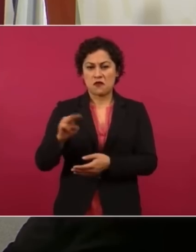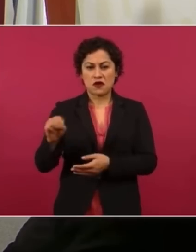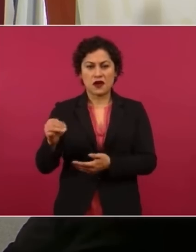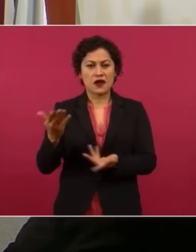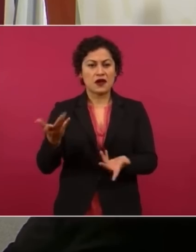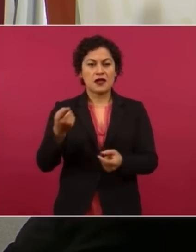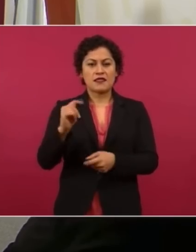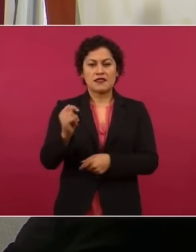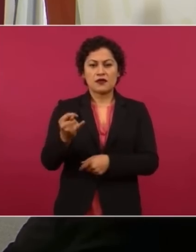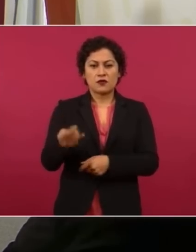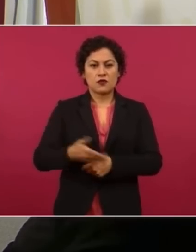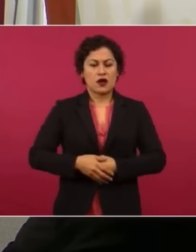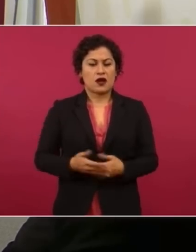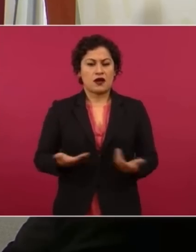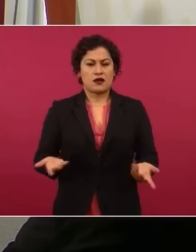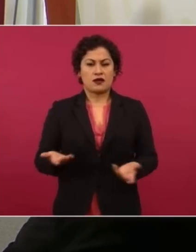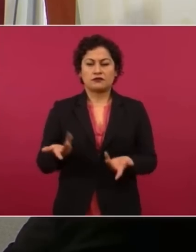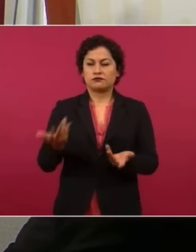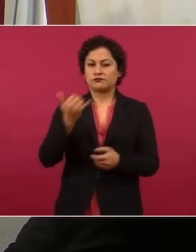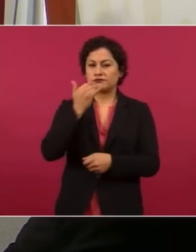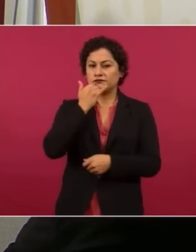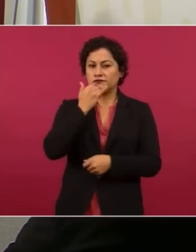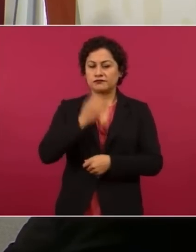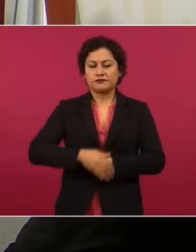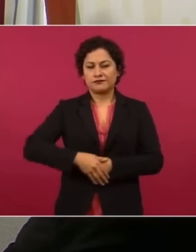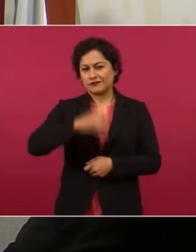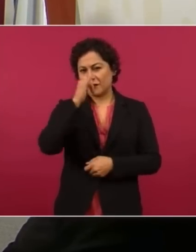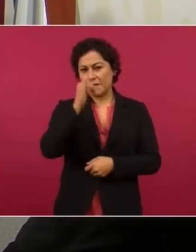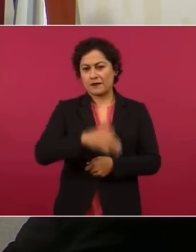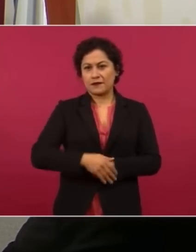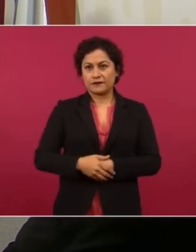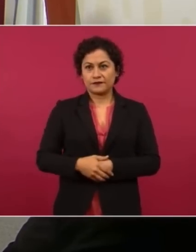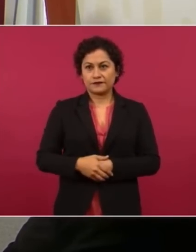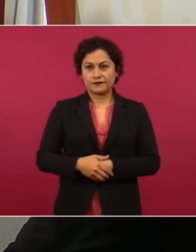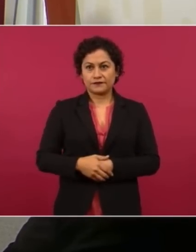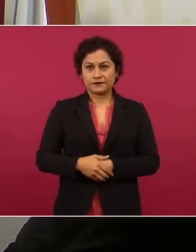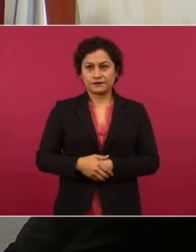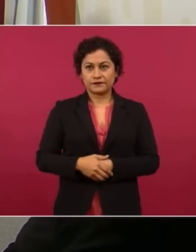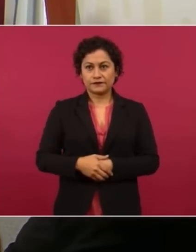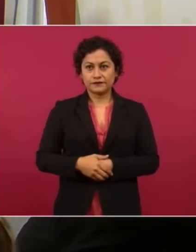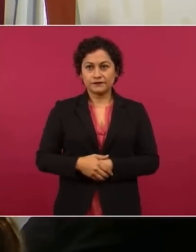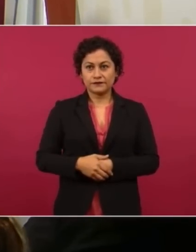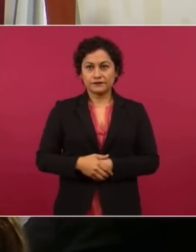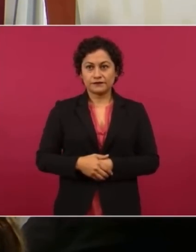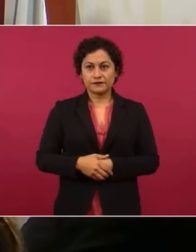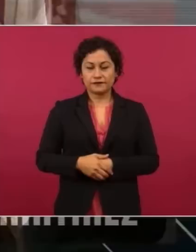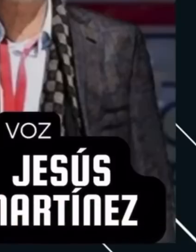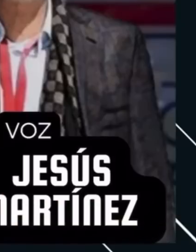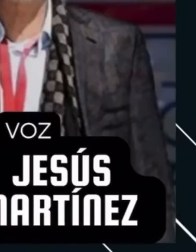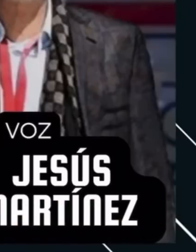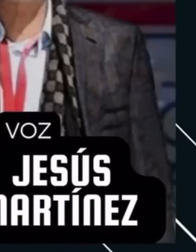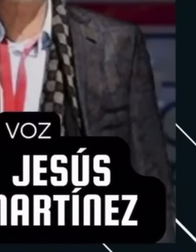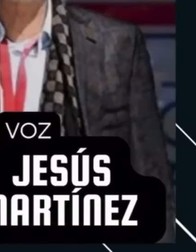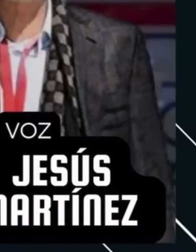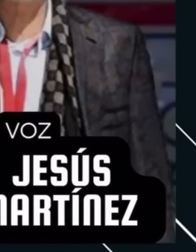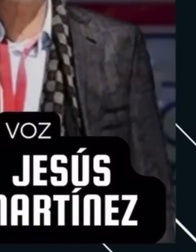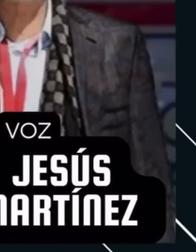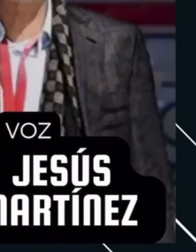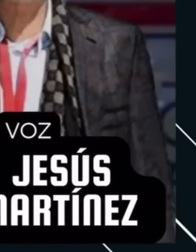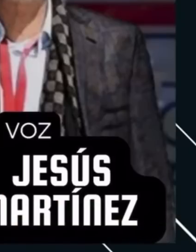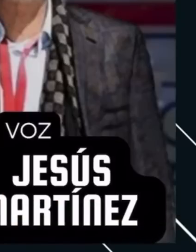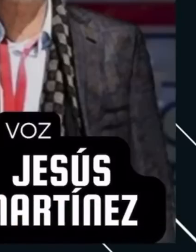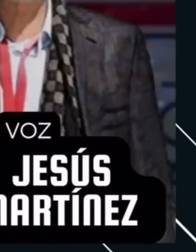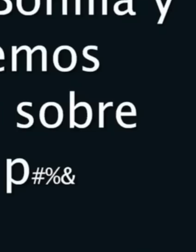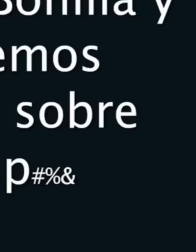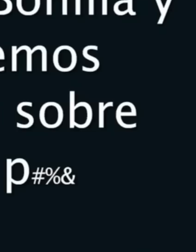¿Este ha estado encima de Álvaro? No, malas, cabrón. Diga a Guzmán, gordito, que no malas. Diga a Guzmán también. Que no